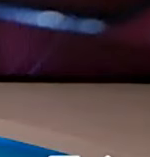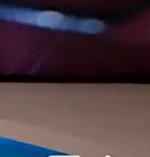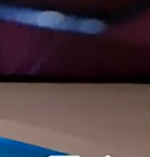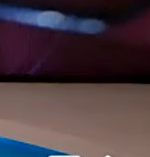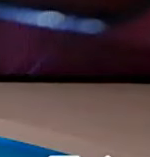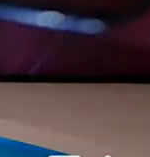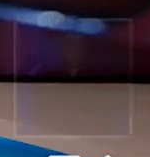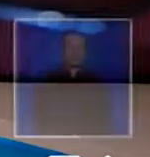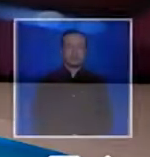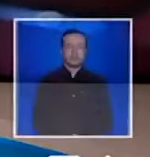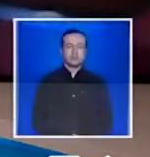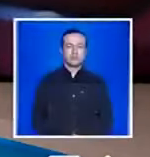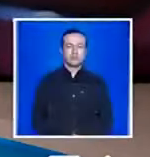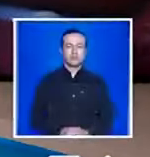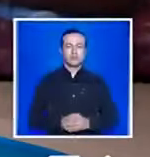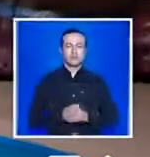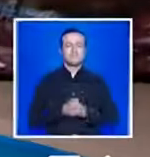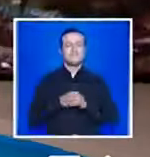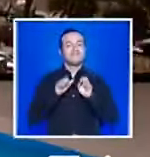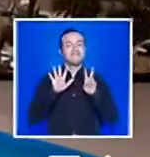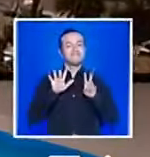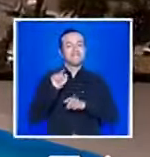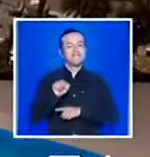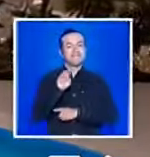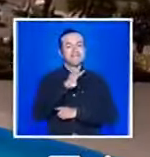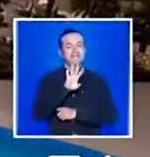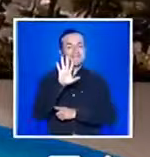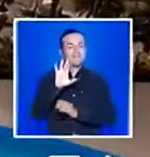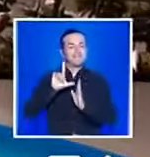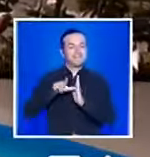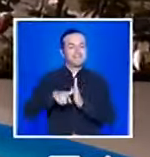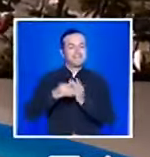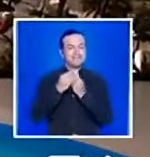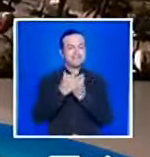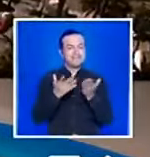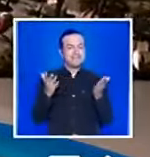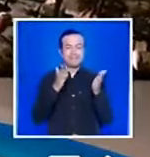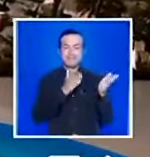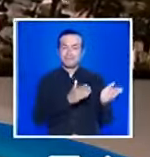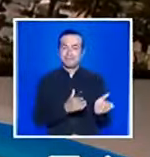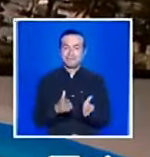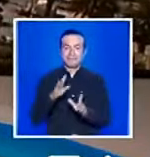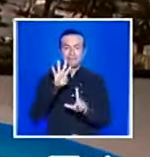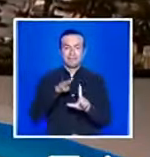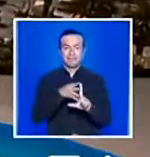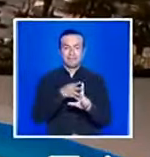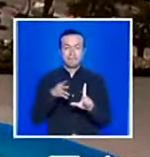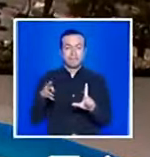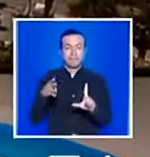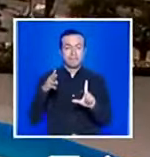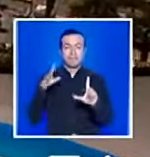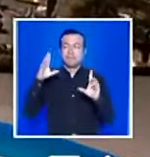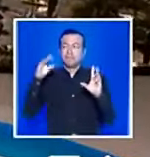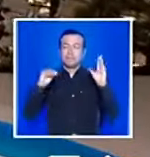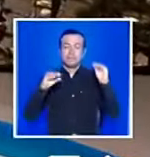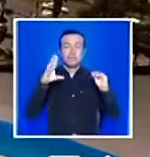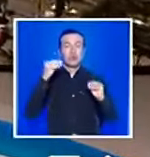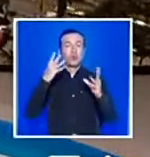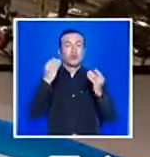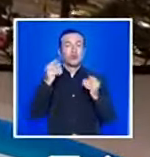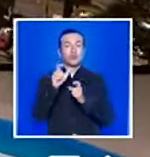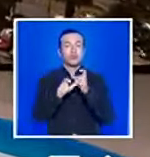nuestro chat. Son las 7 de la mañana con 45 minutos. Los cortes programados han generado una alta demanda de plantas de